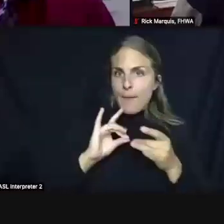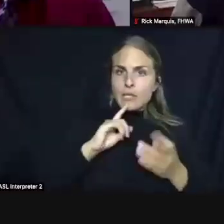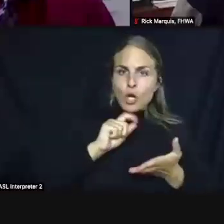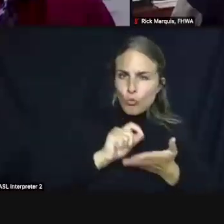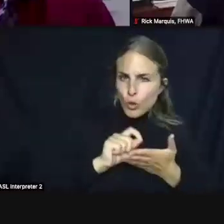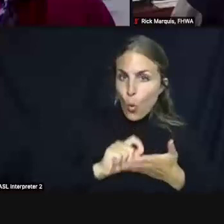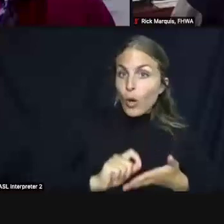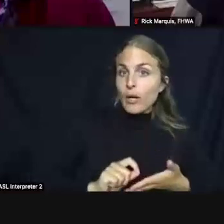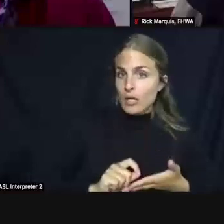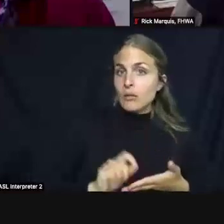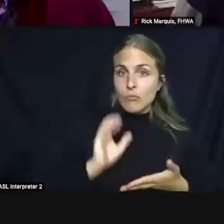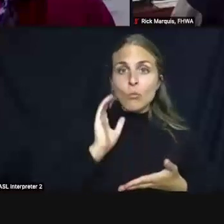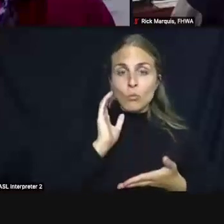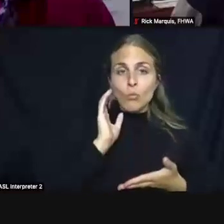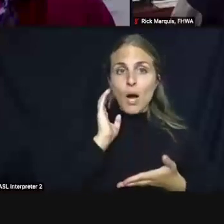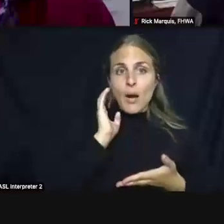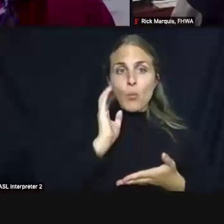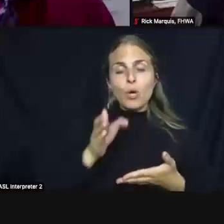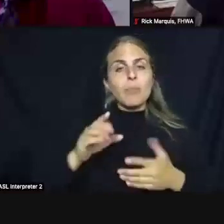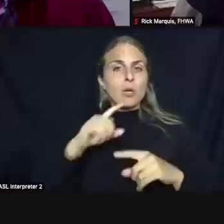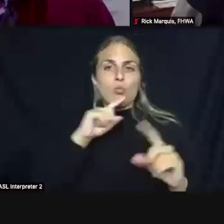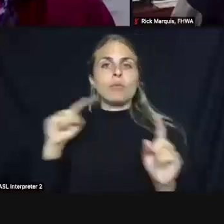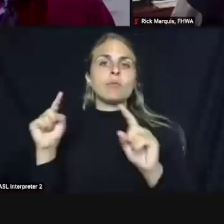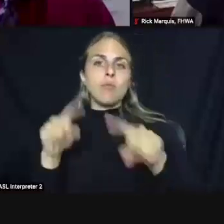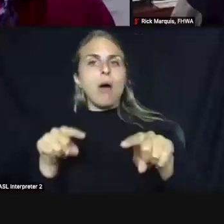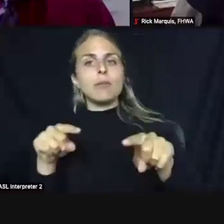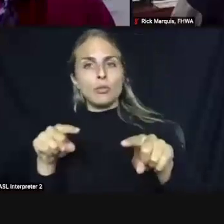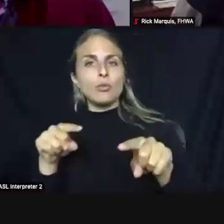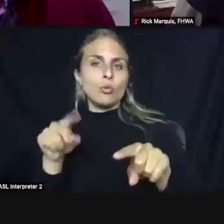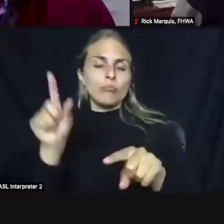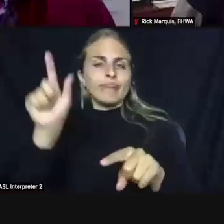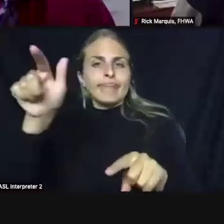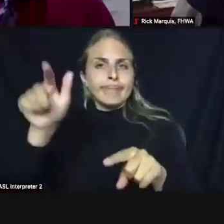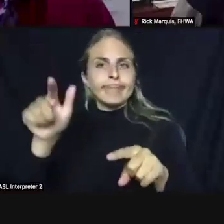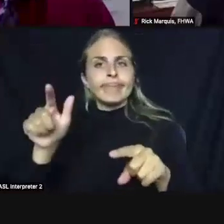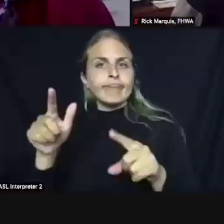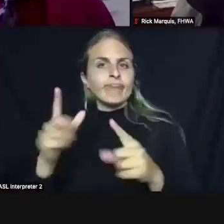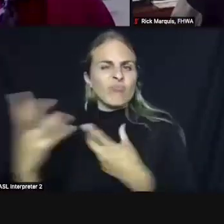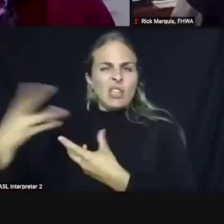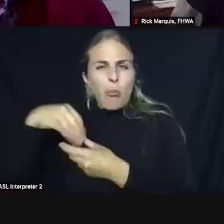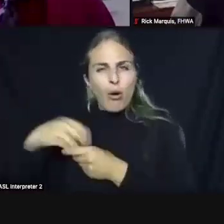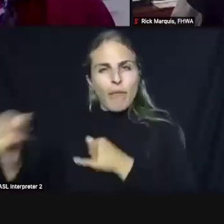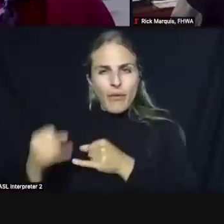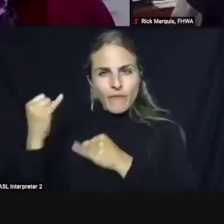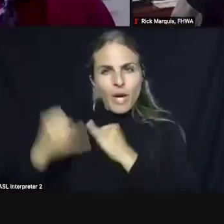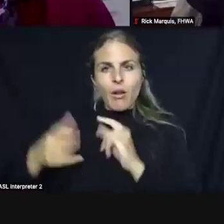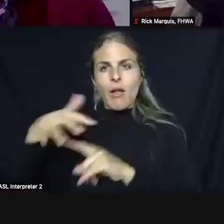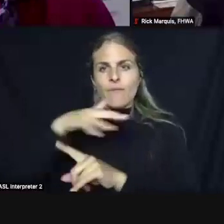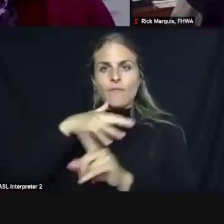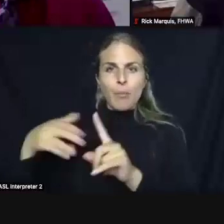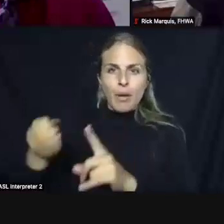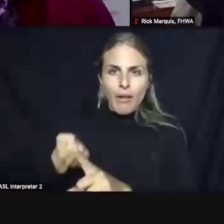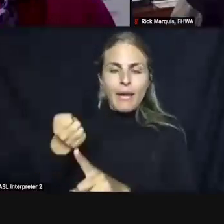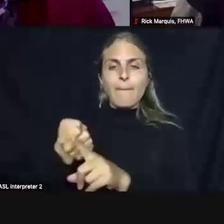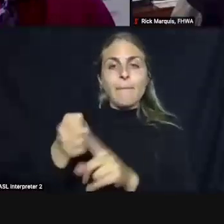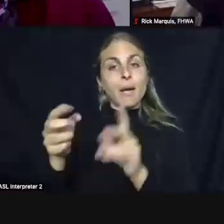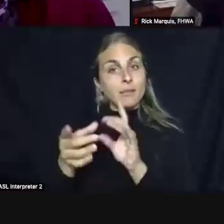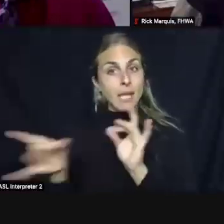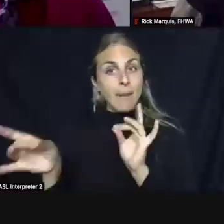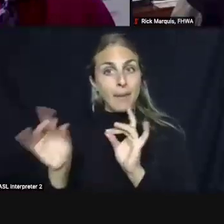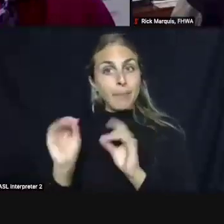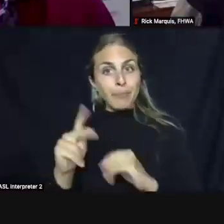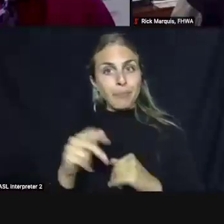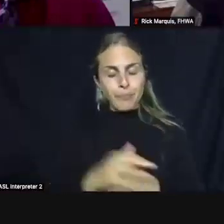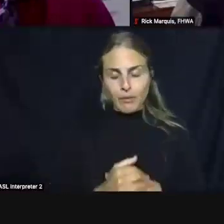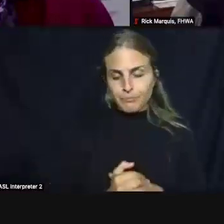audiencia. Estamos grabando sus comentarios y se responderán en la